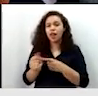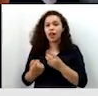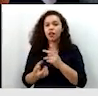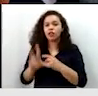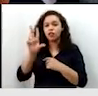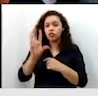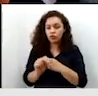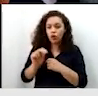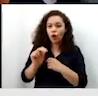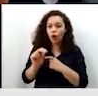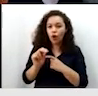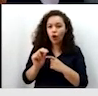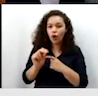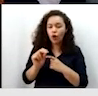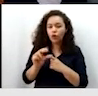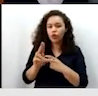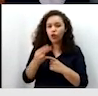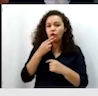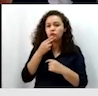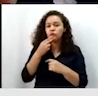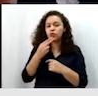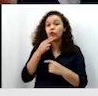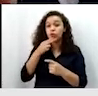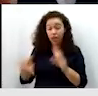no reciclables.